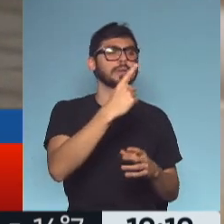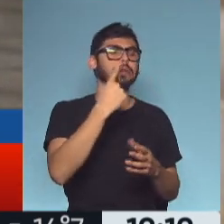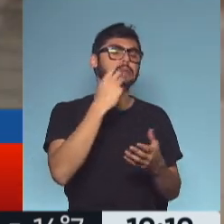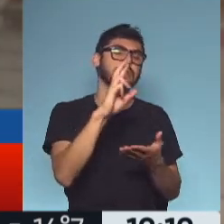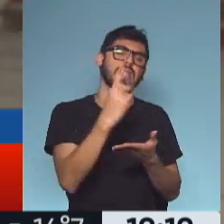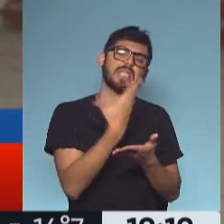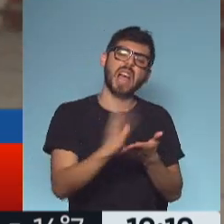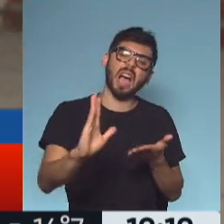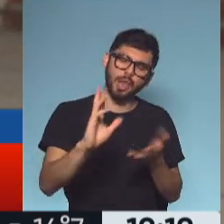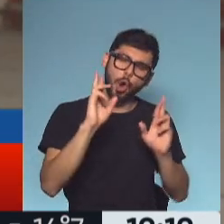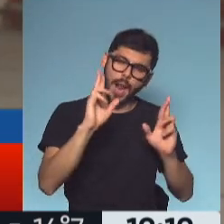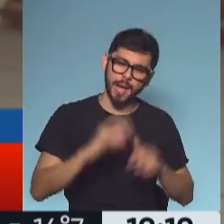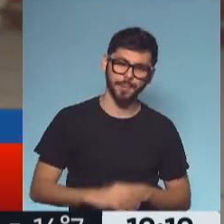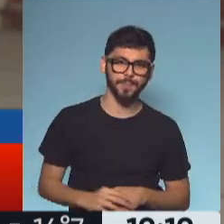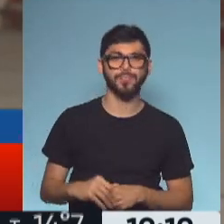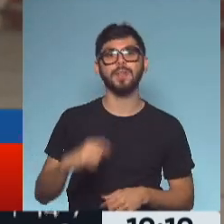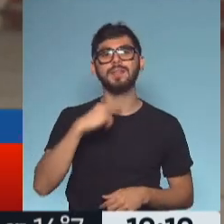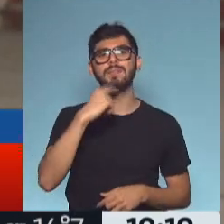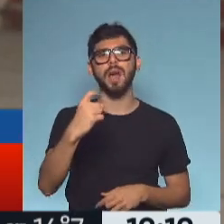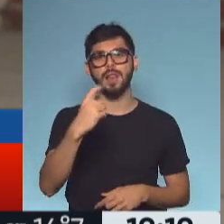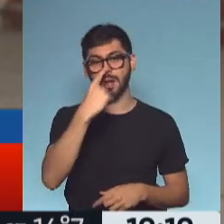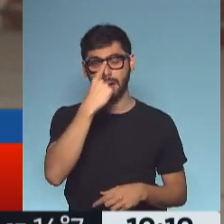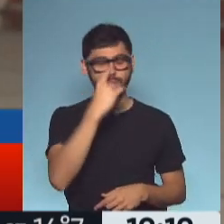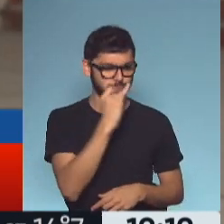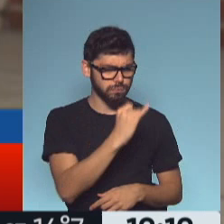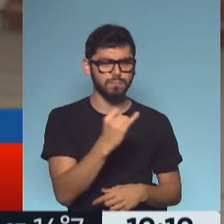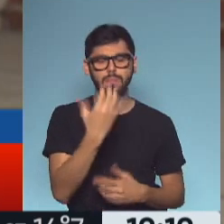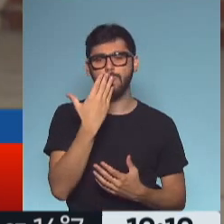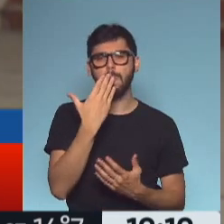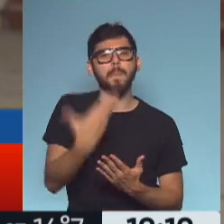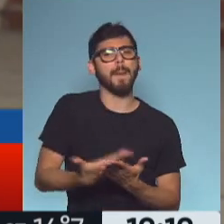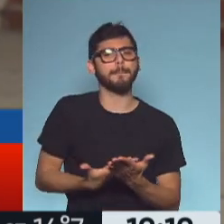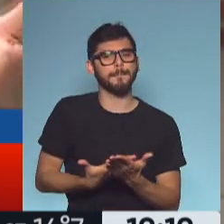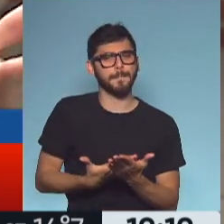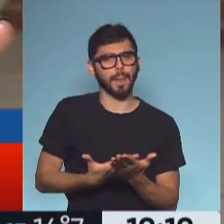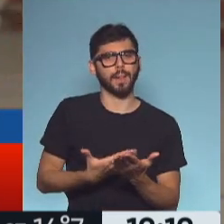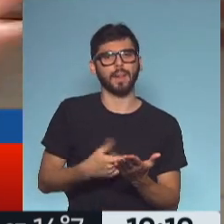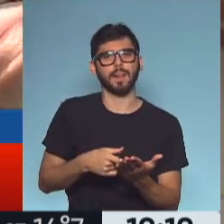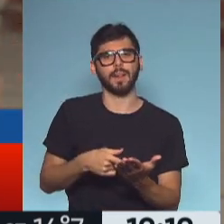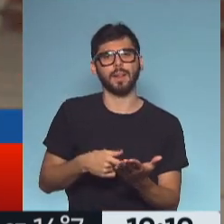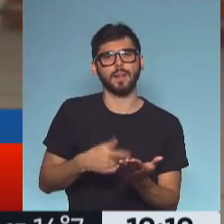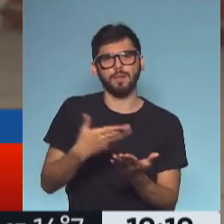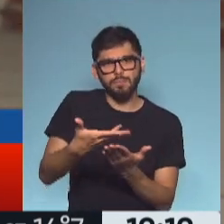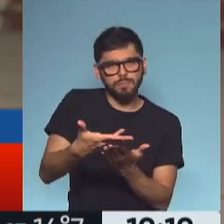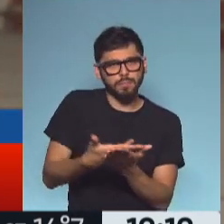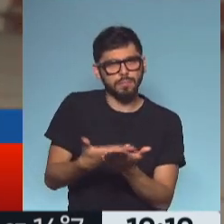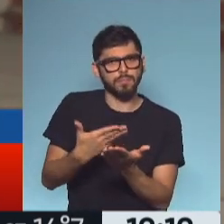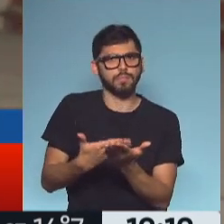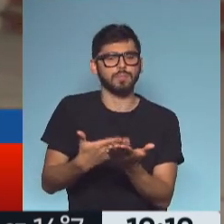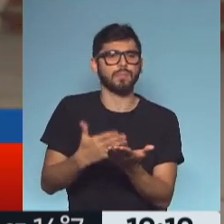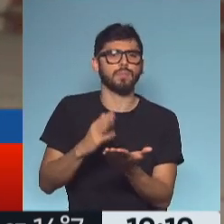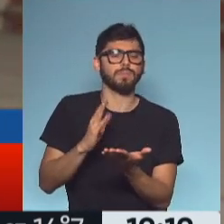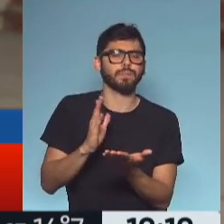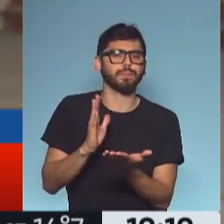elimine. España ha presentado, presidente, un papel, un non-paper, un documento de posicionamiento, que es como se